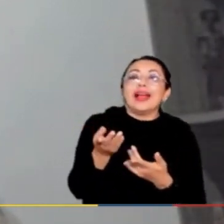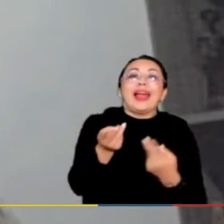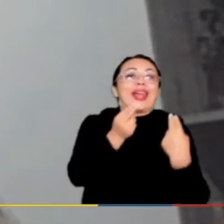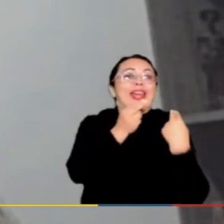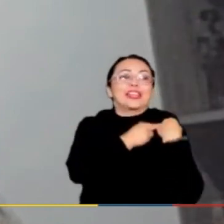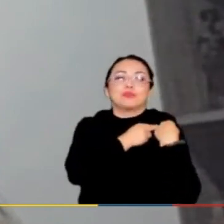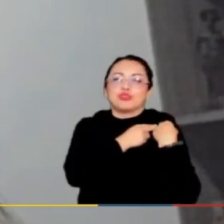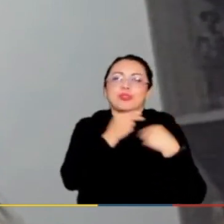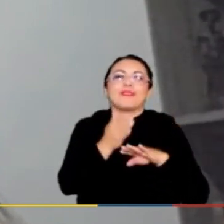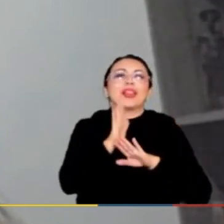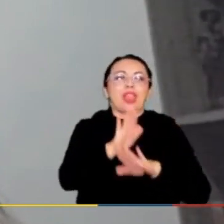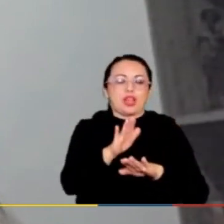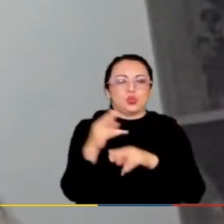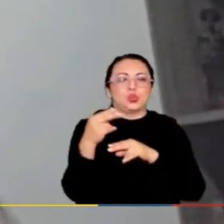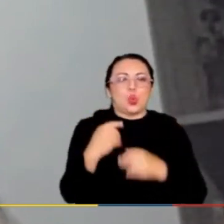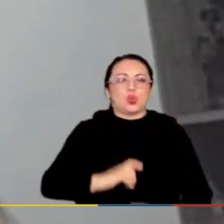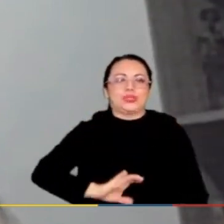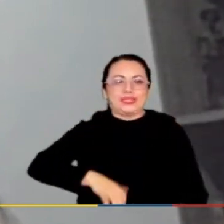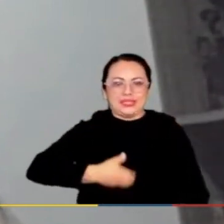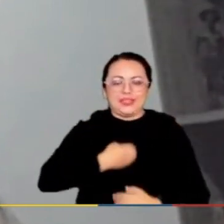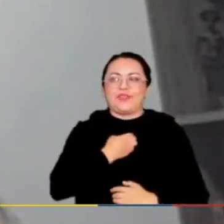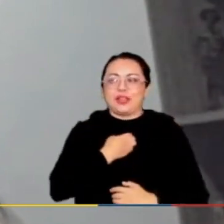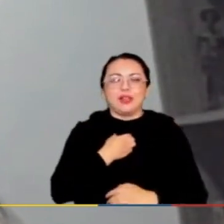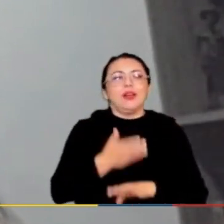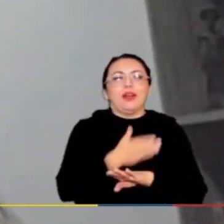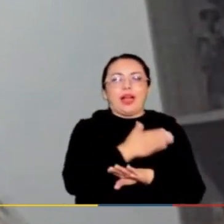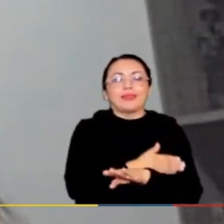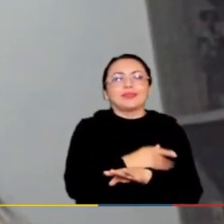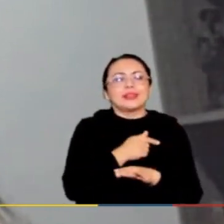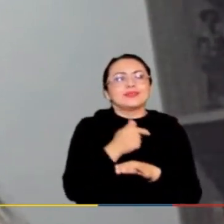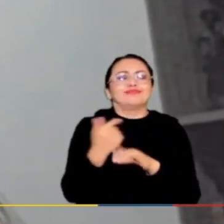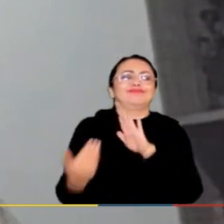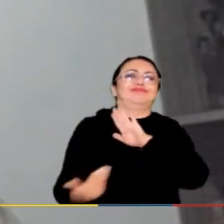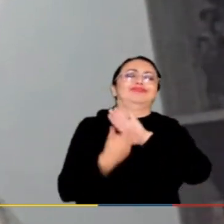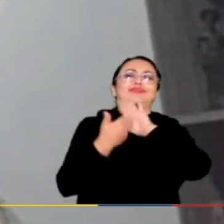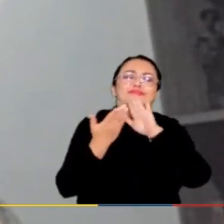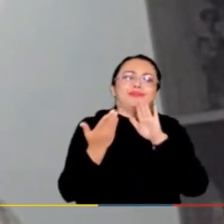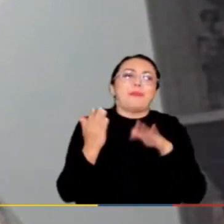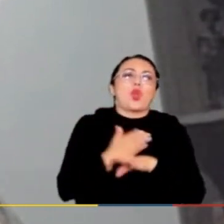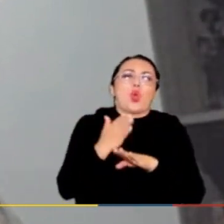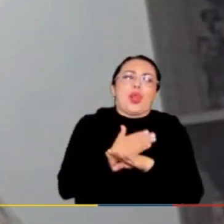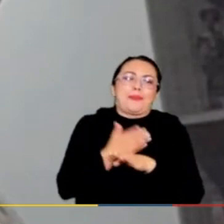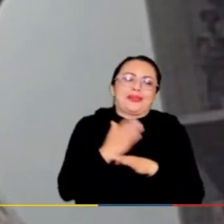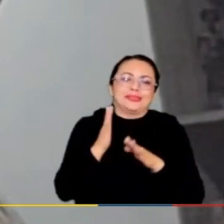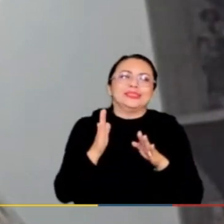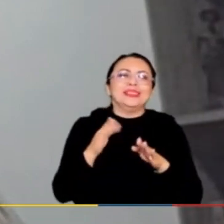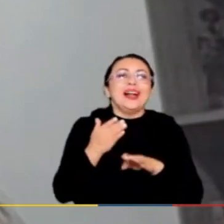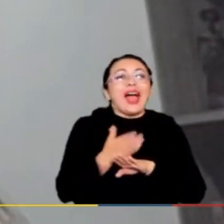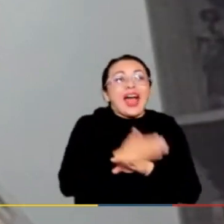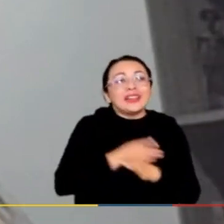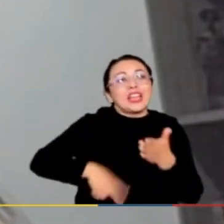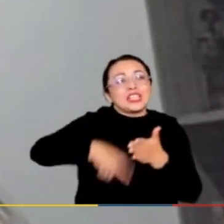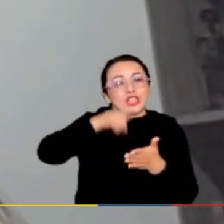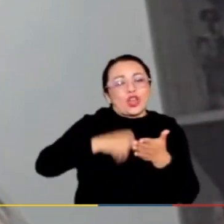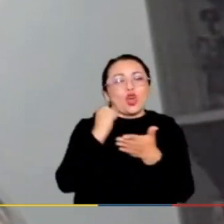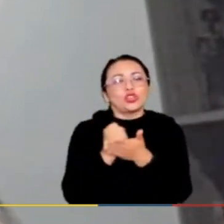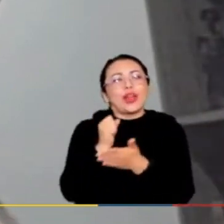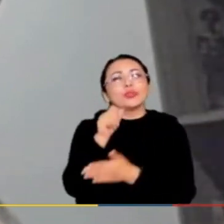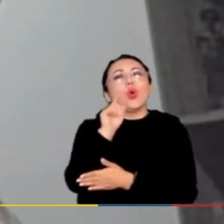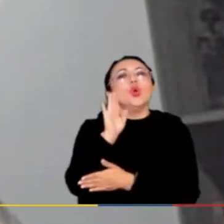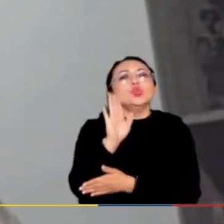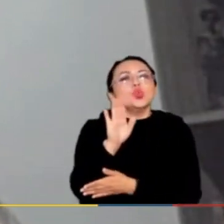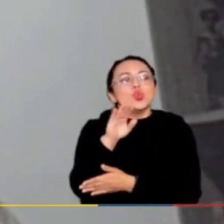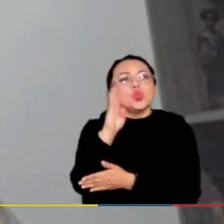responsabilidad civil contractual de Bancolombia S.A. estando acreditados sus elementos. No estudió la responsabilidad precontractual del banco bajo los preceptos